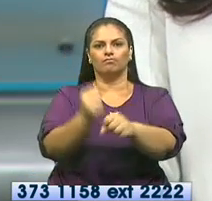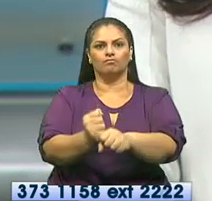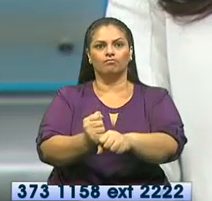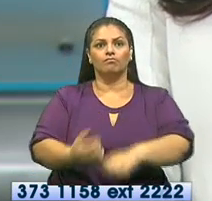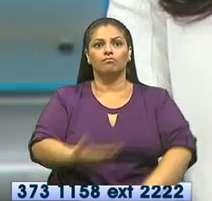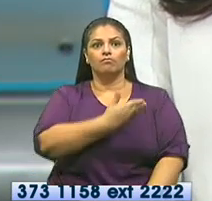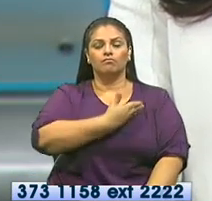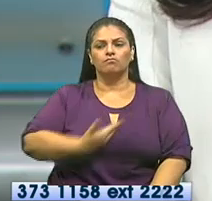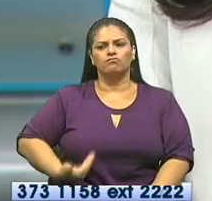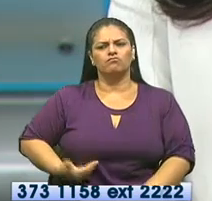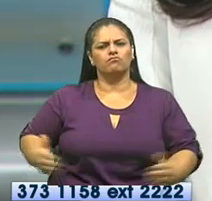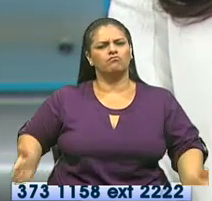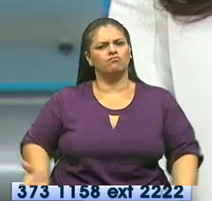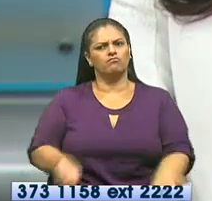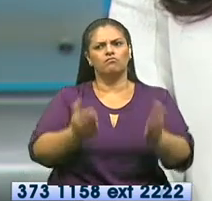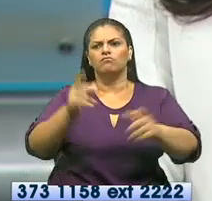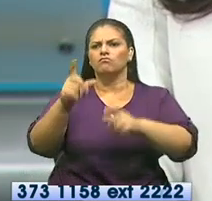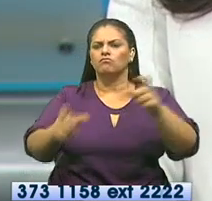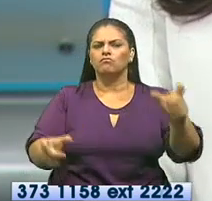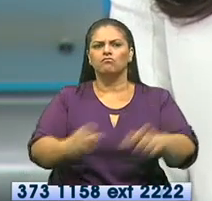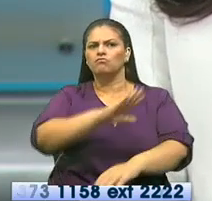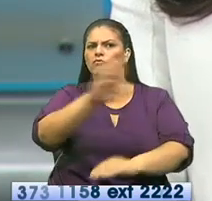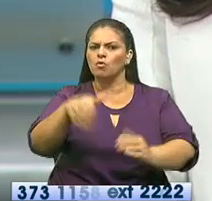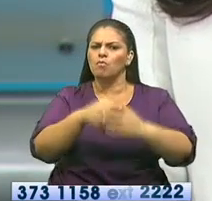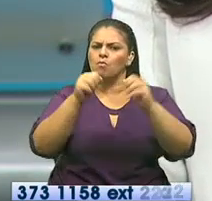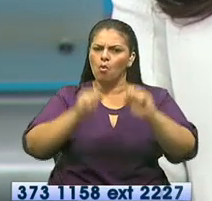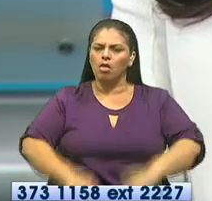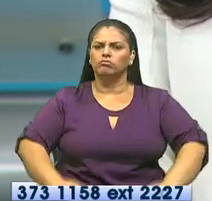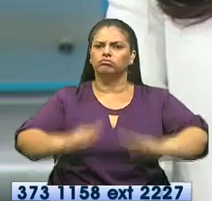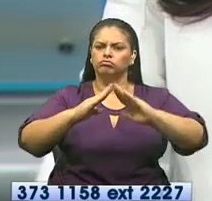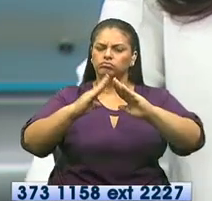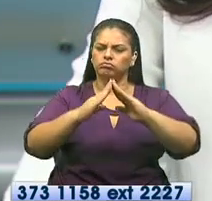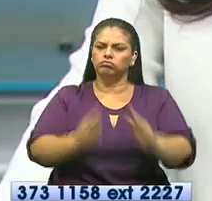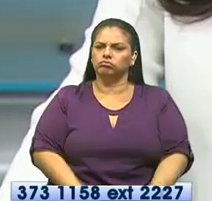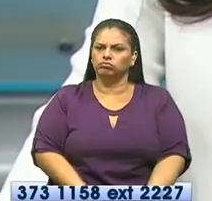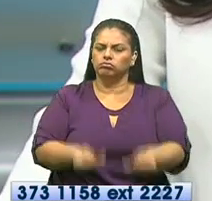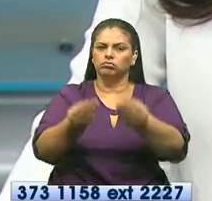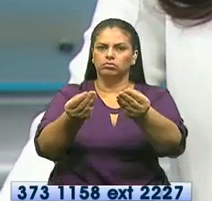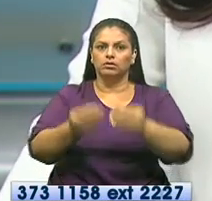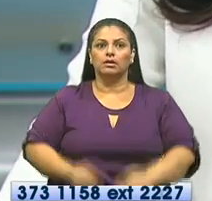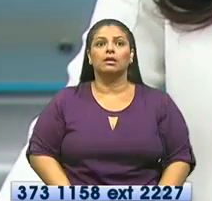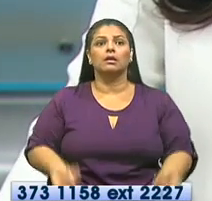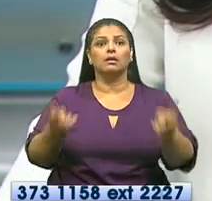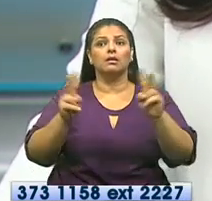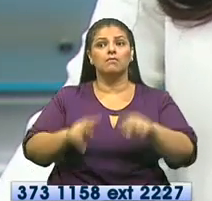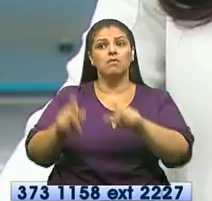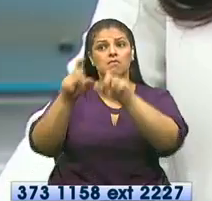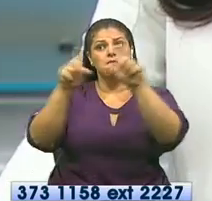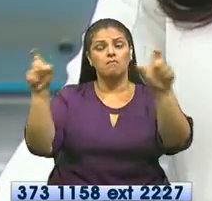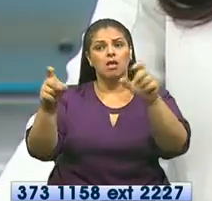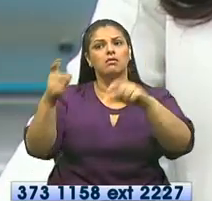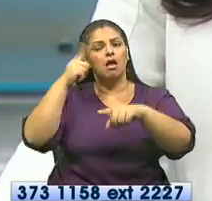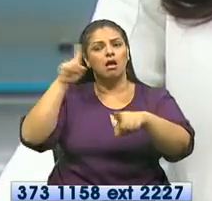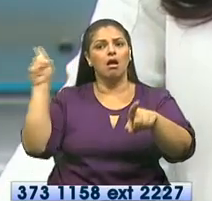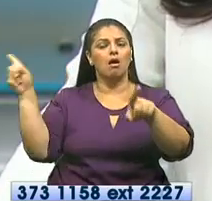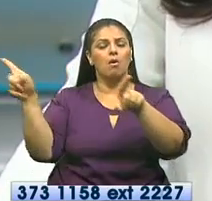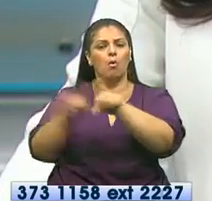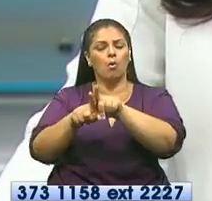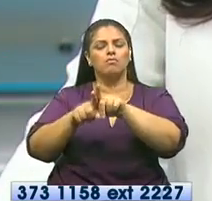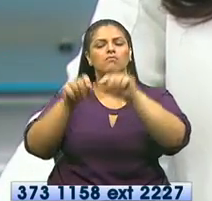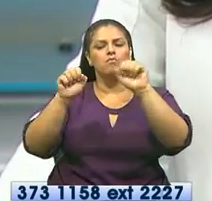Estado impulsó la misión Casa para Todos, además de firmar la segunda fase para el dragado del río Guayas en la zona del islote El